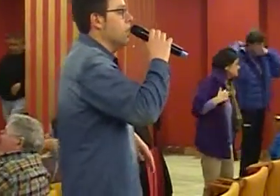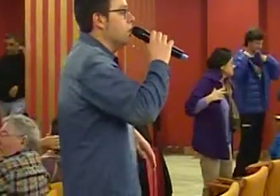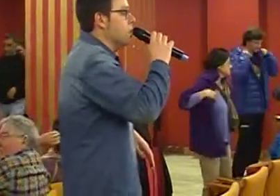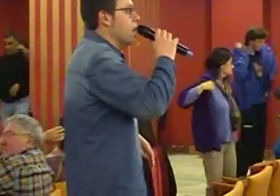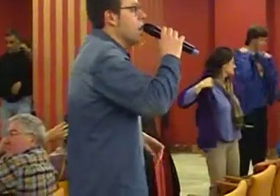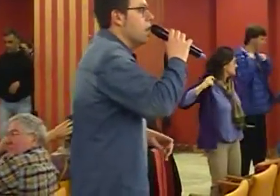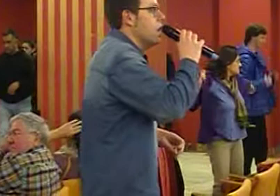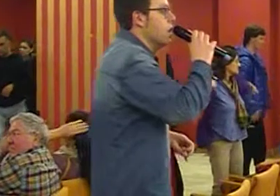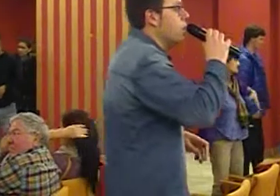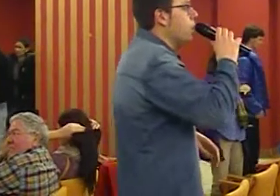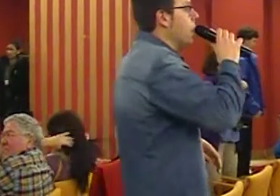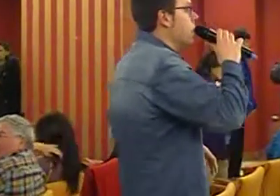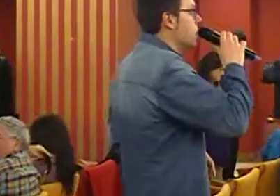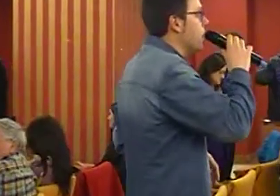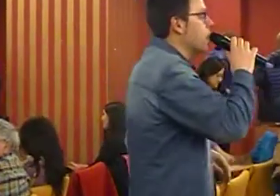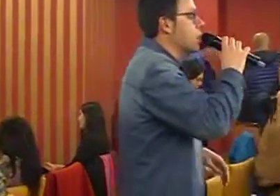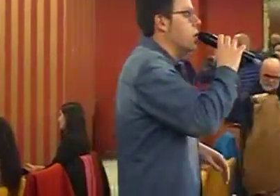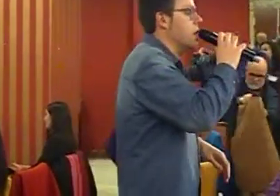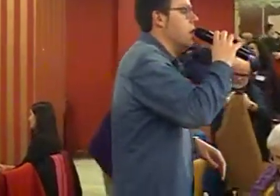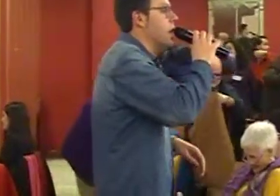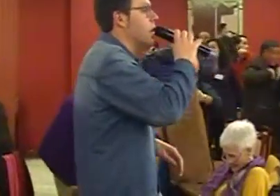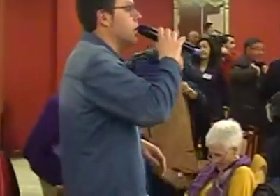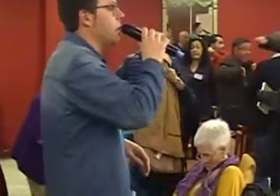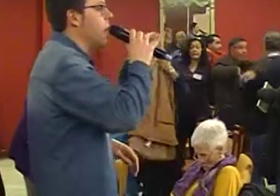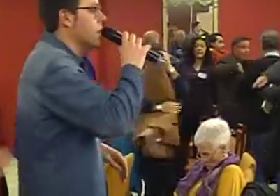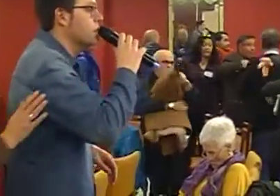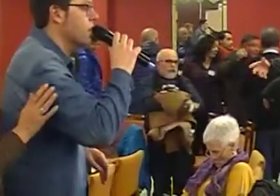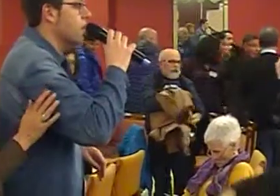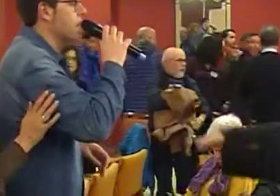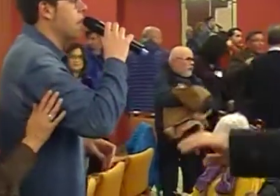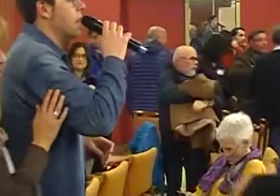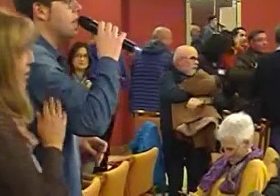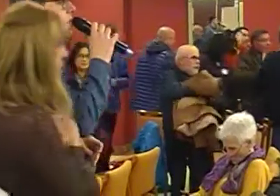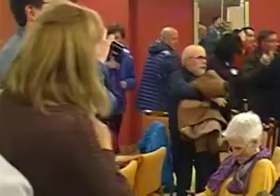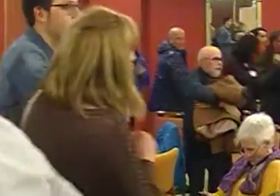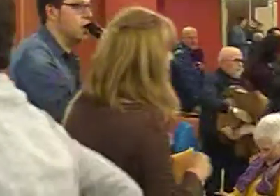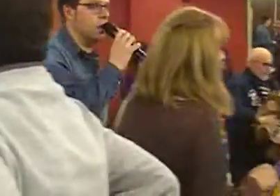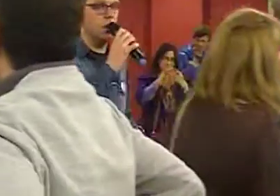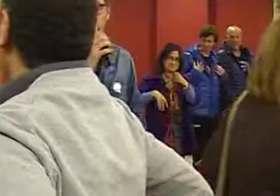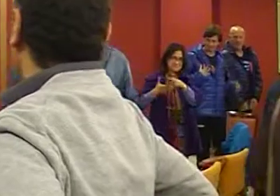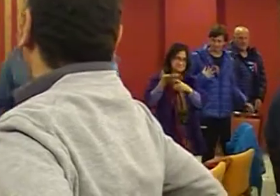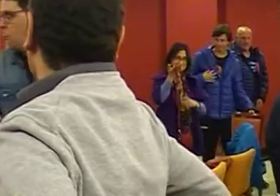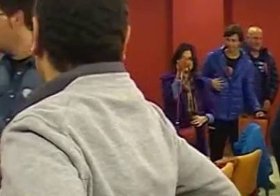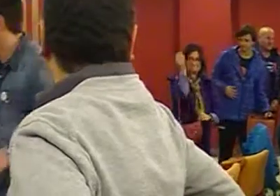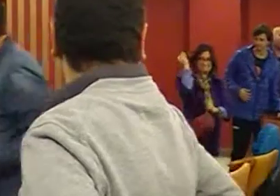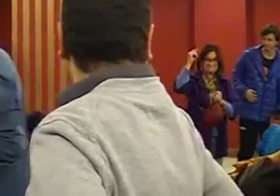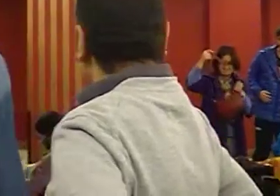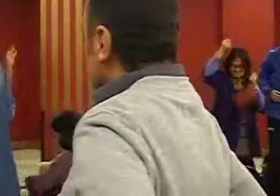Ahí estamos. Y círculo podemos comarca suroeste de León también. Gracias, hasta luego.